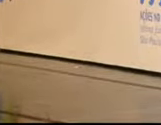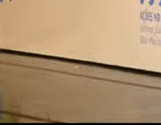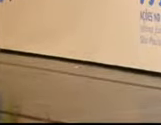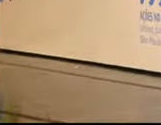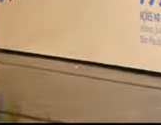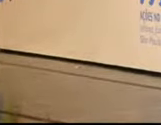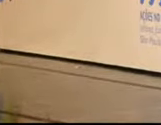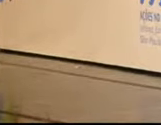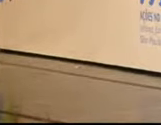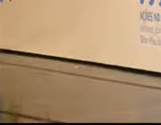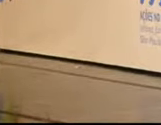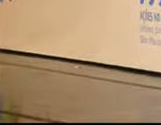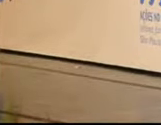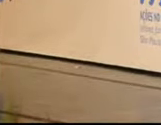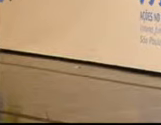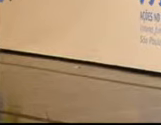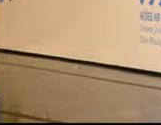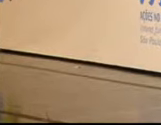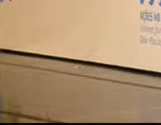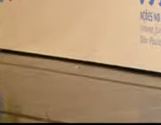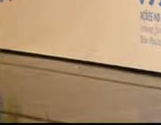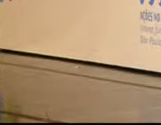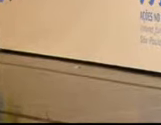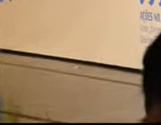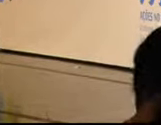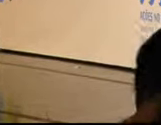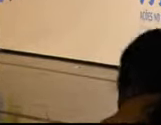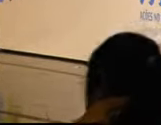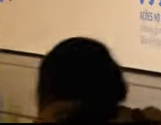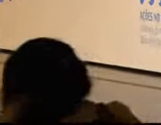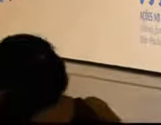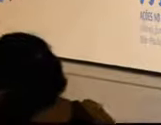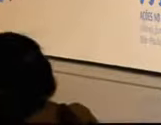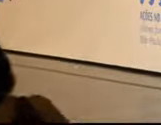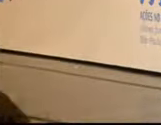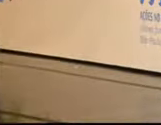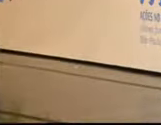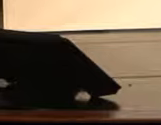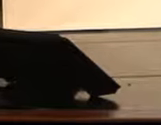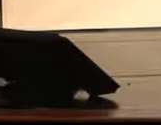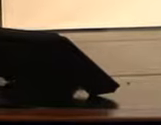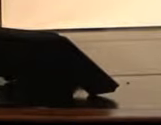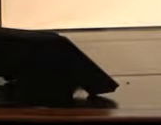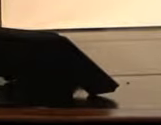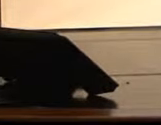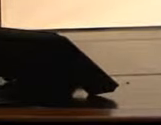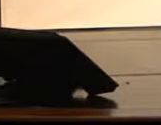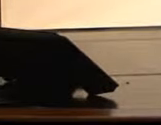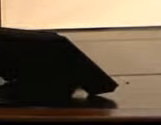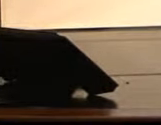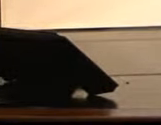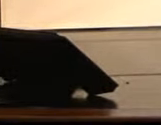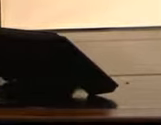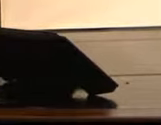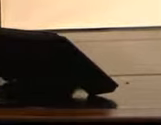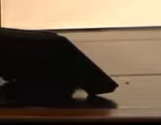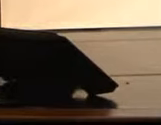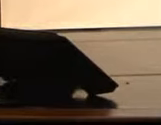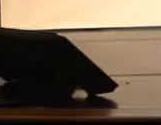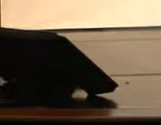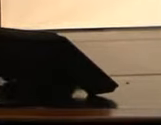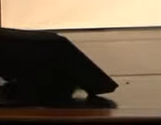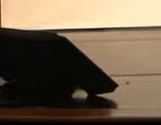muy interesantes de clubes de fútbol, asociaciones de fútbol. de uniones de fútbol que